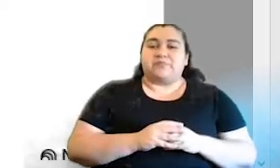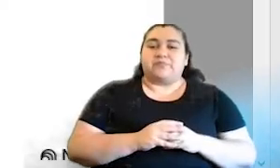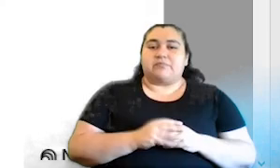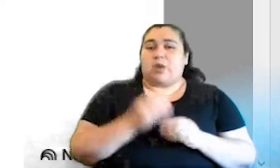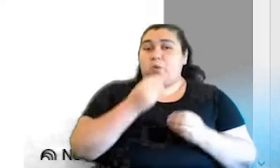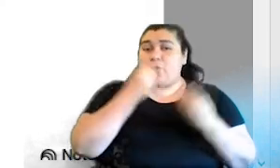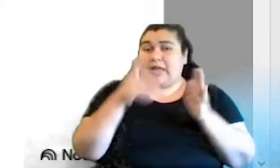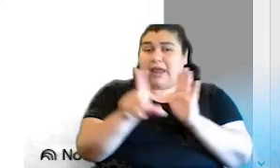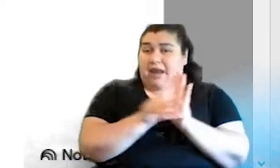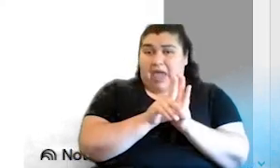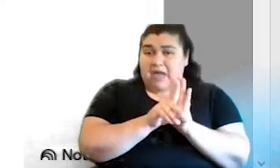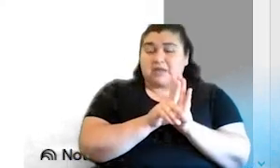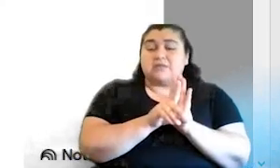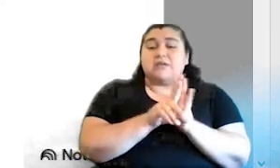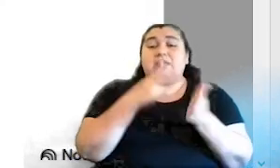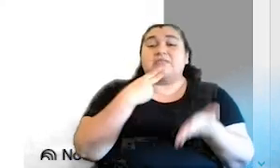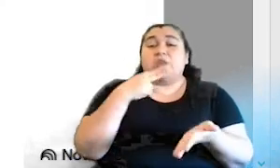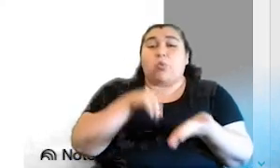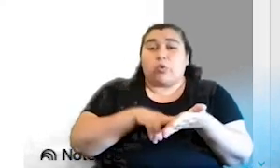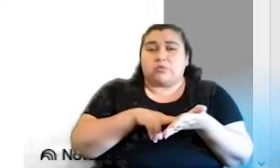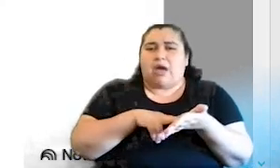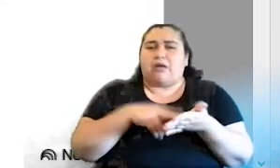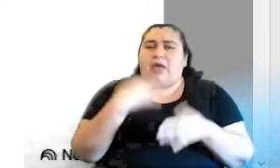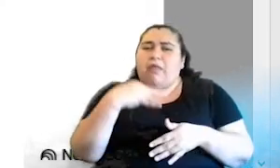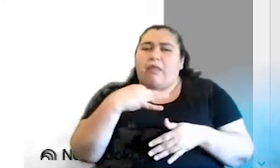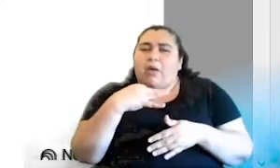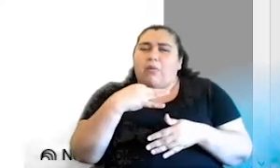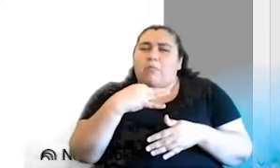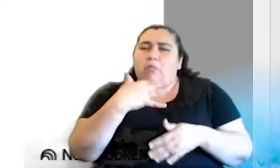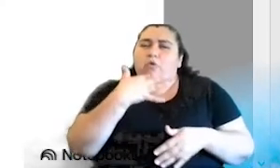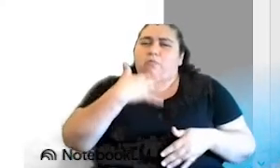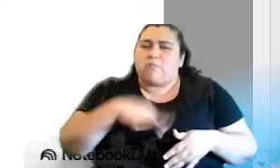ley tributaria, hay que definir bien